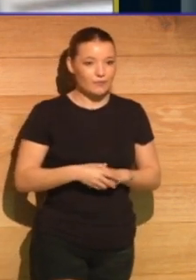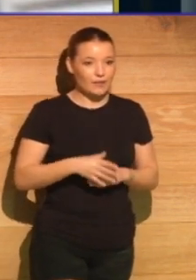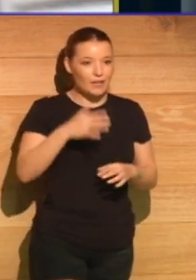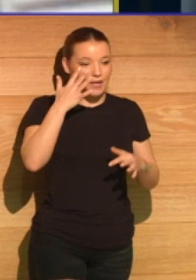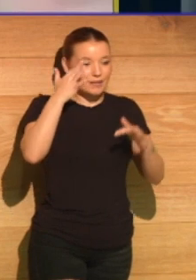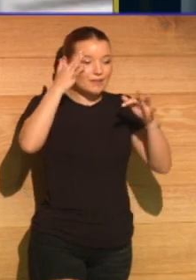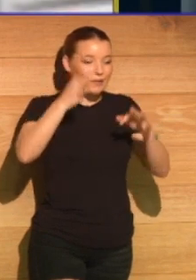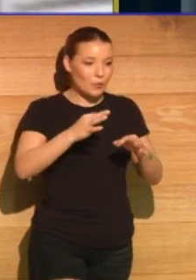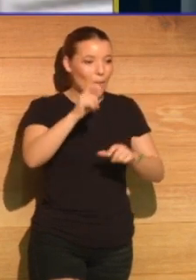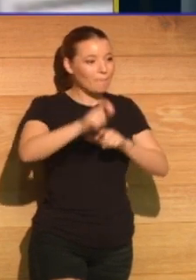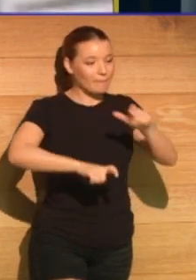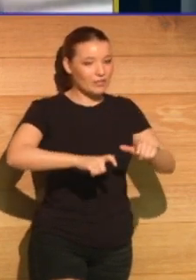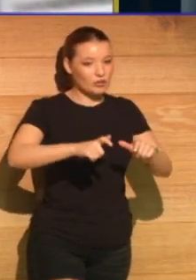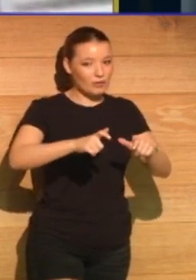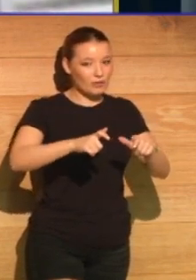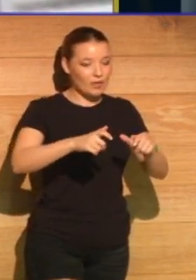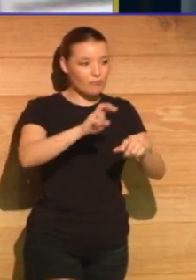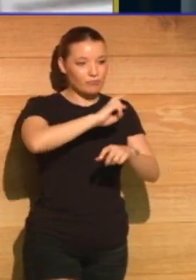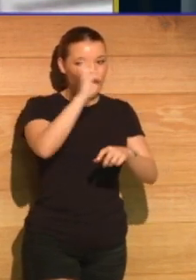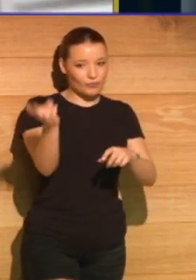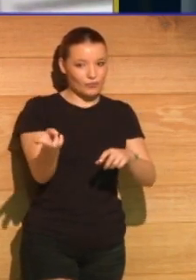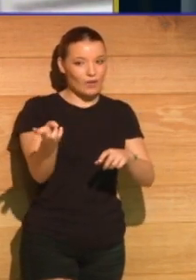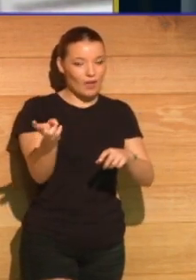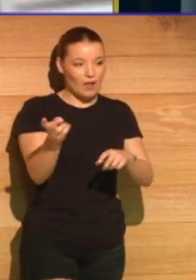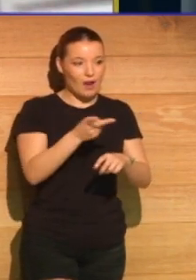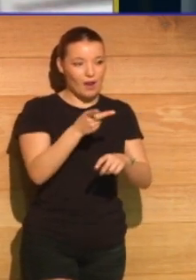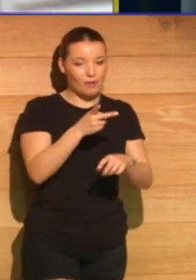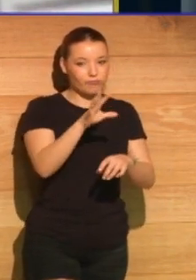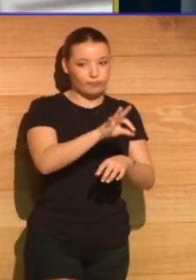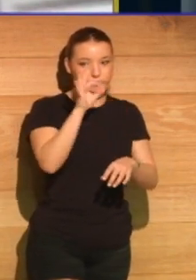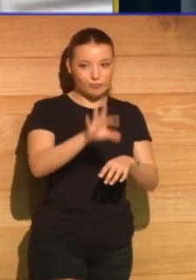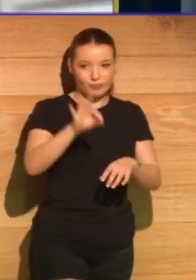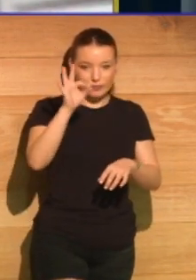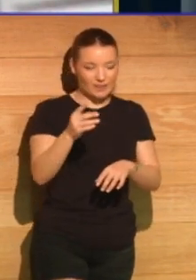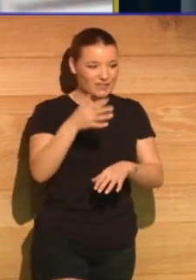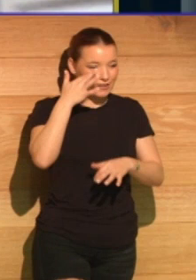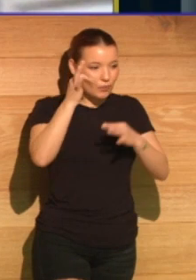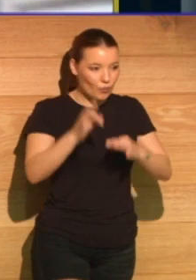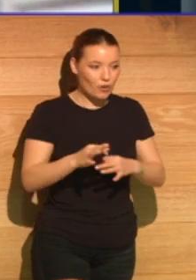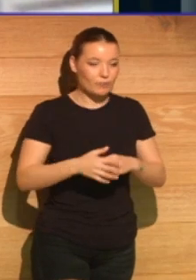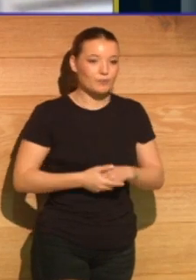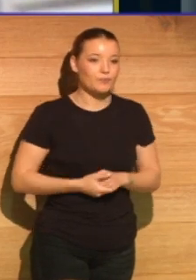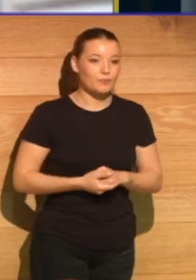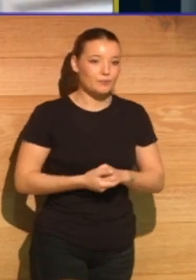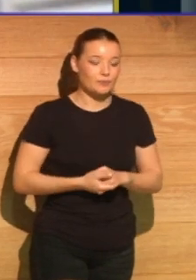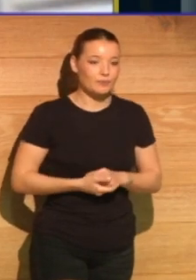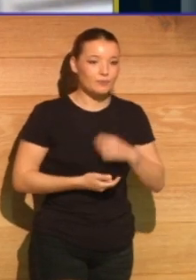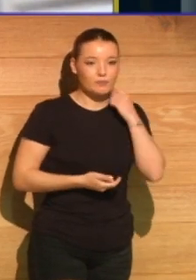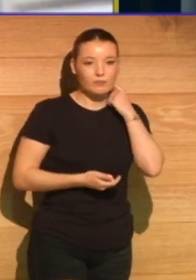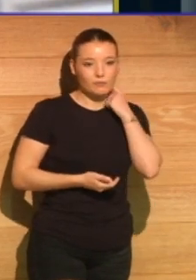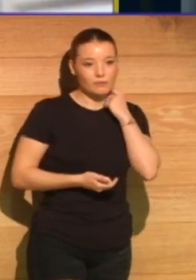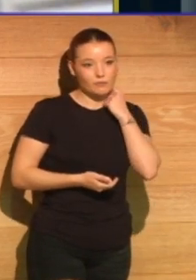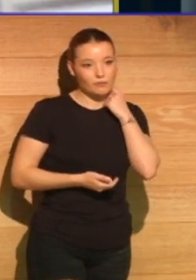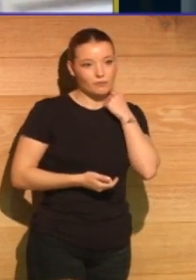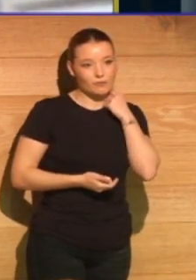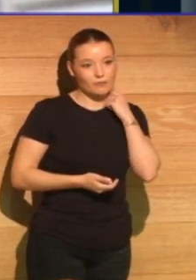personas diversas hagan esos dos recorridos de un sitio a otro y lo van a